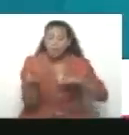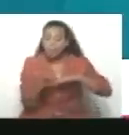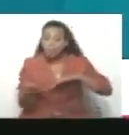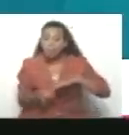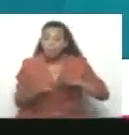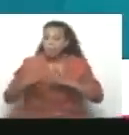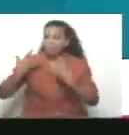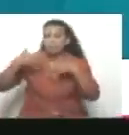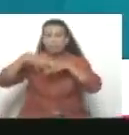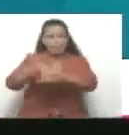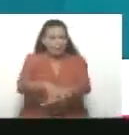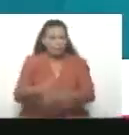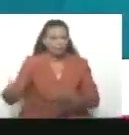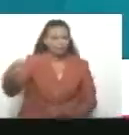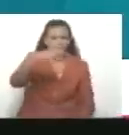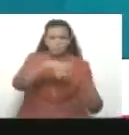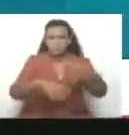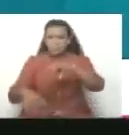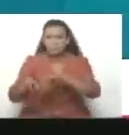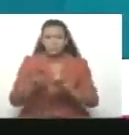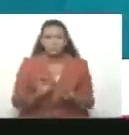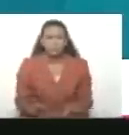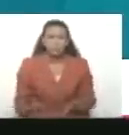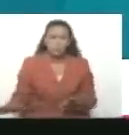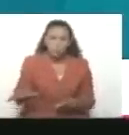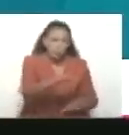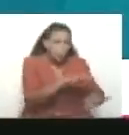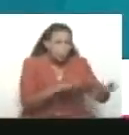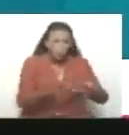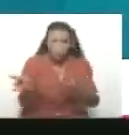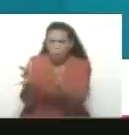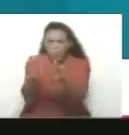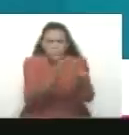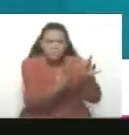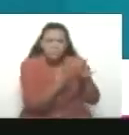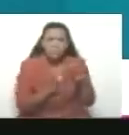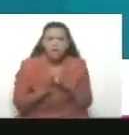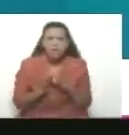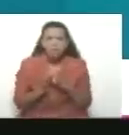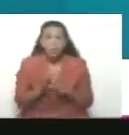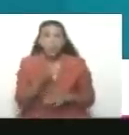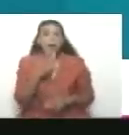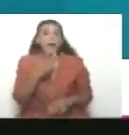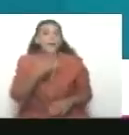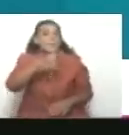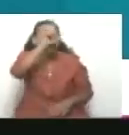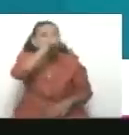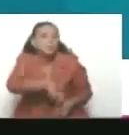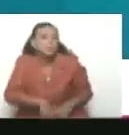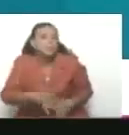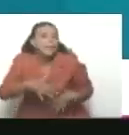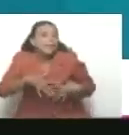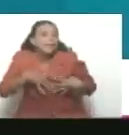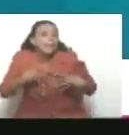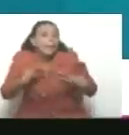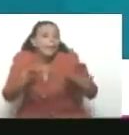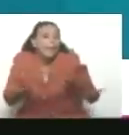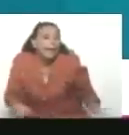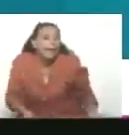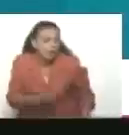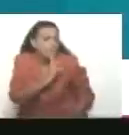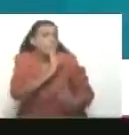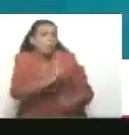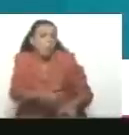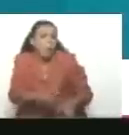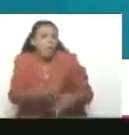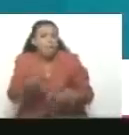integrado todos los territorios integrados todos los sectores para quien quiere respuesta